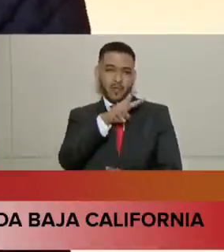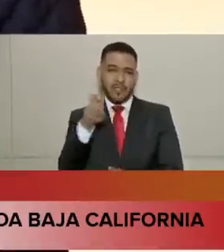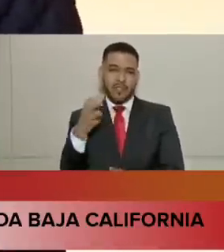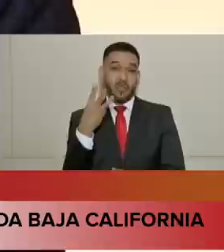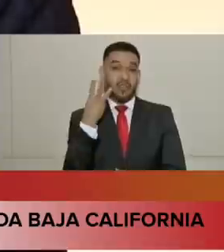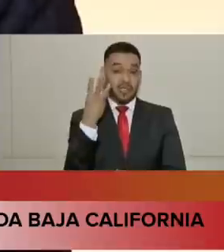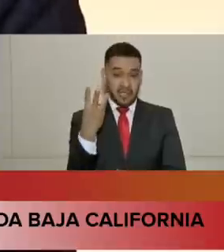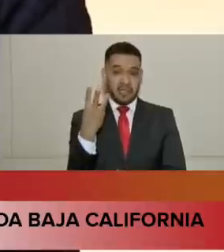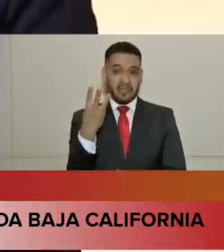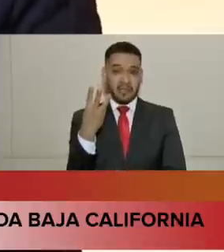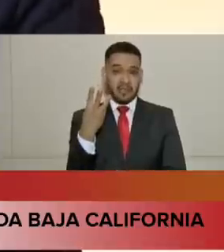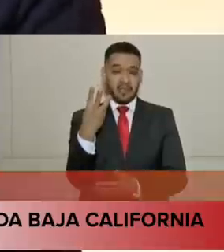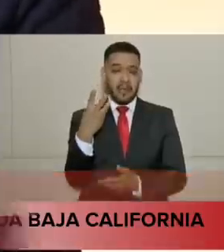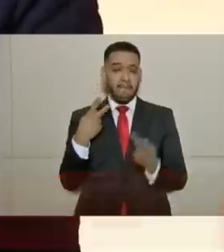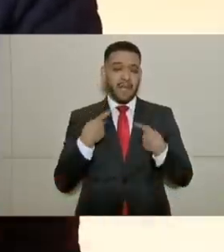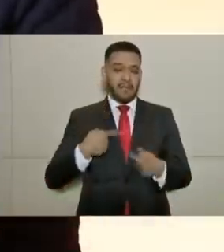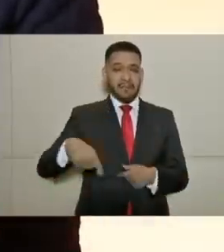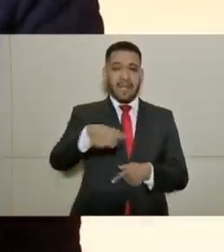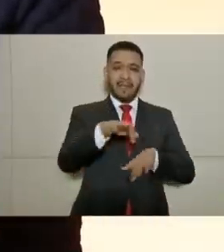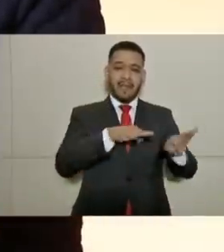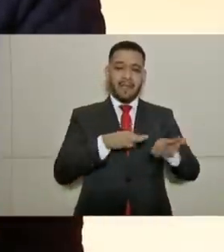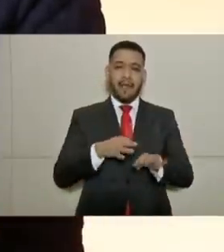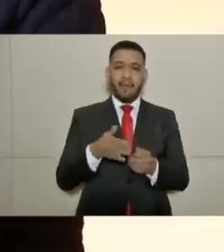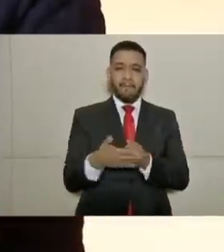3.203 pescadores.